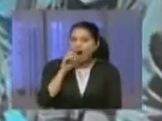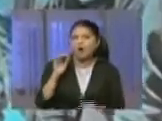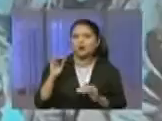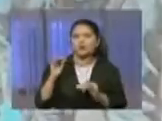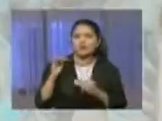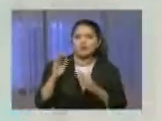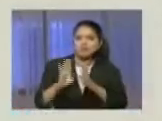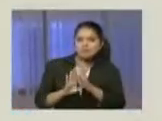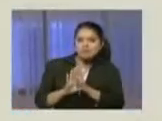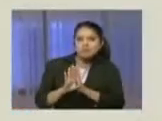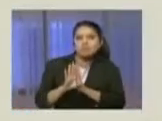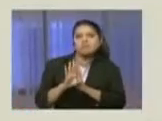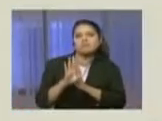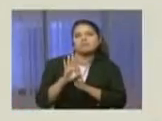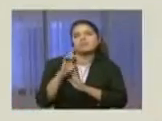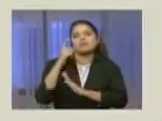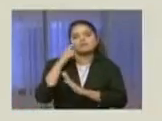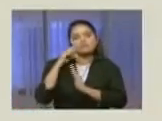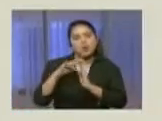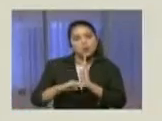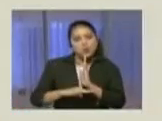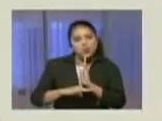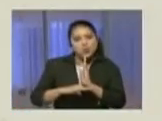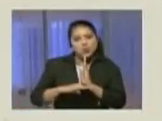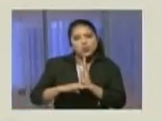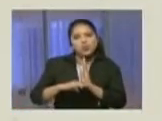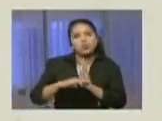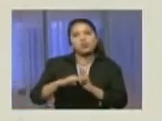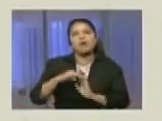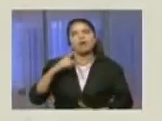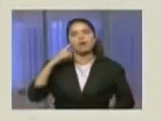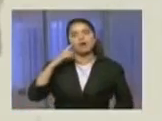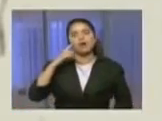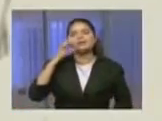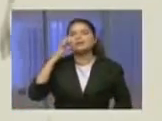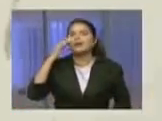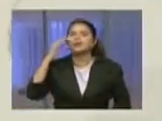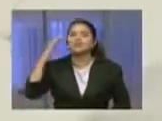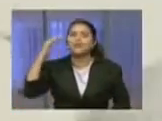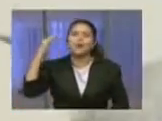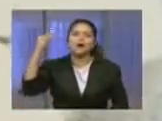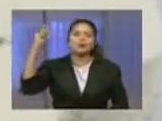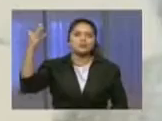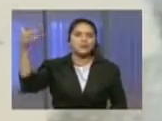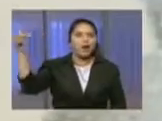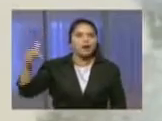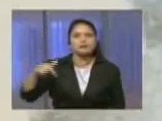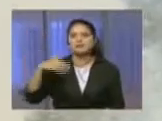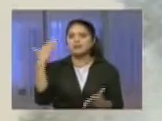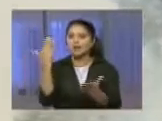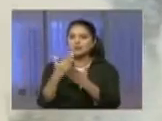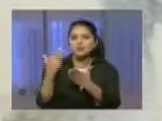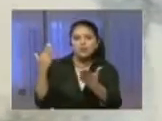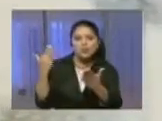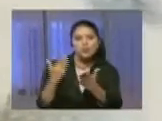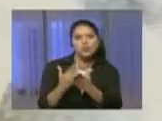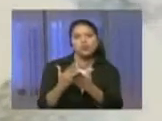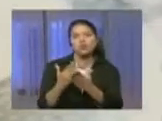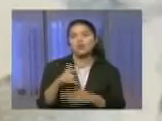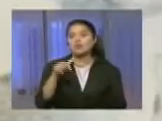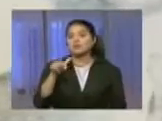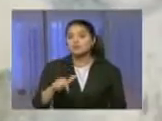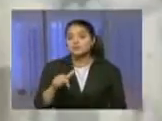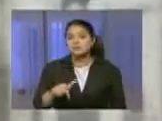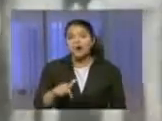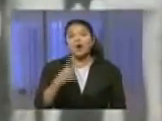de maduración 4 años de Sueños de estudios